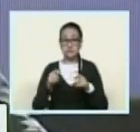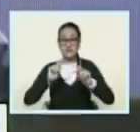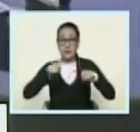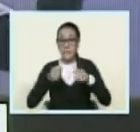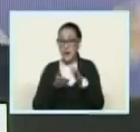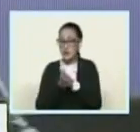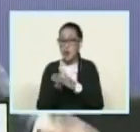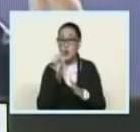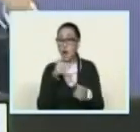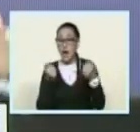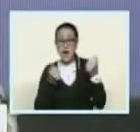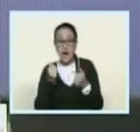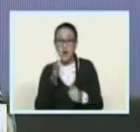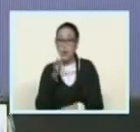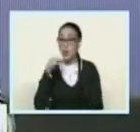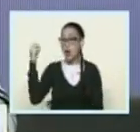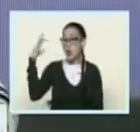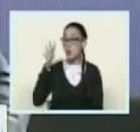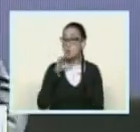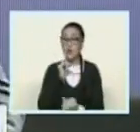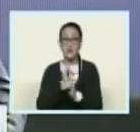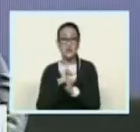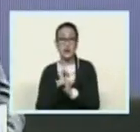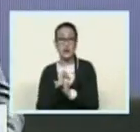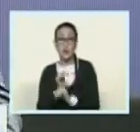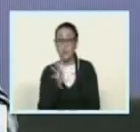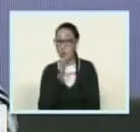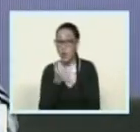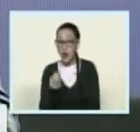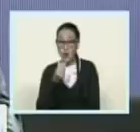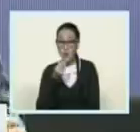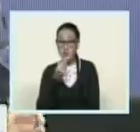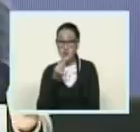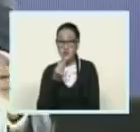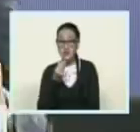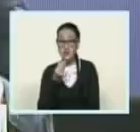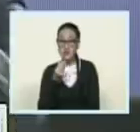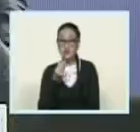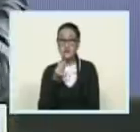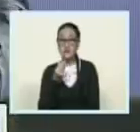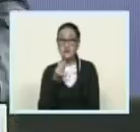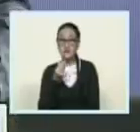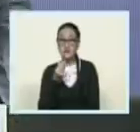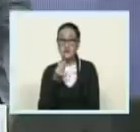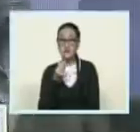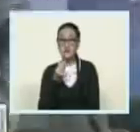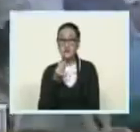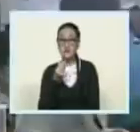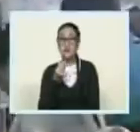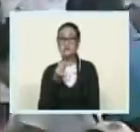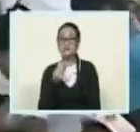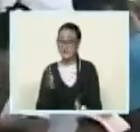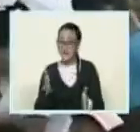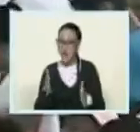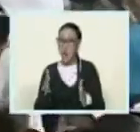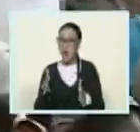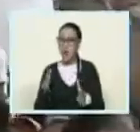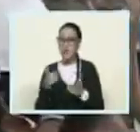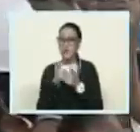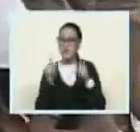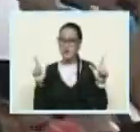carro, sin internet, sin luz, a veces sin comida, no solamente se quedó conforme con la libertad de